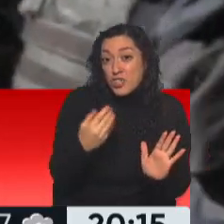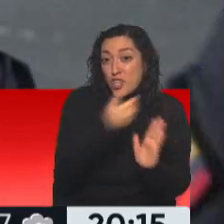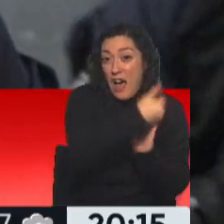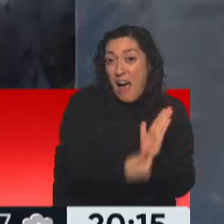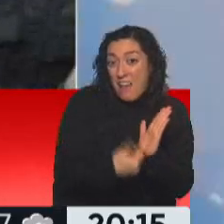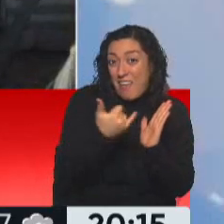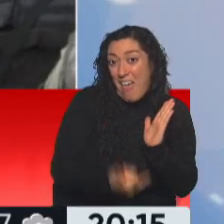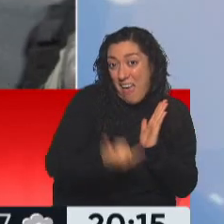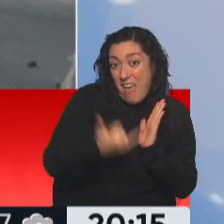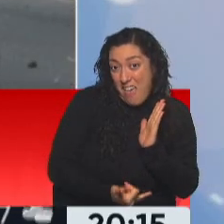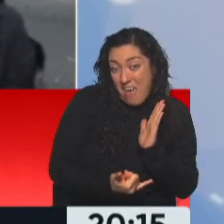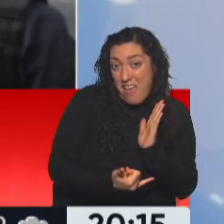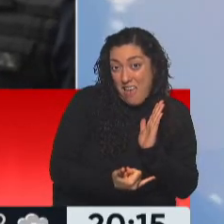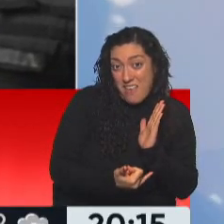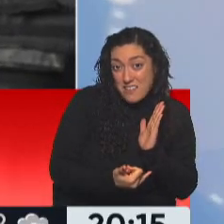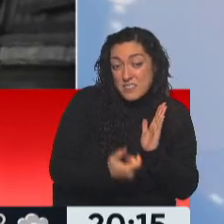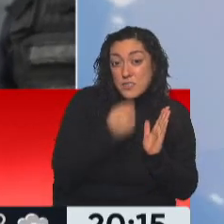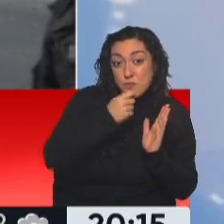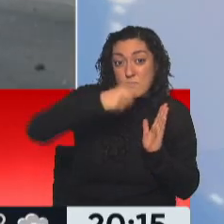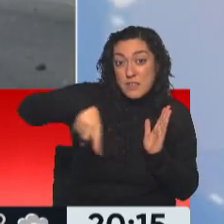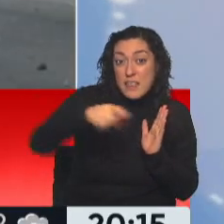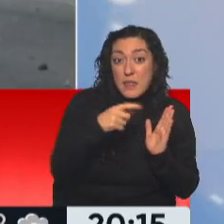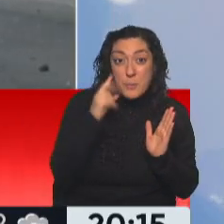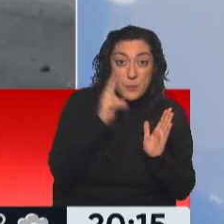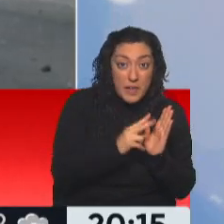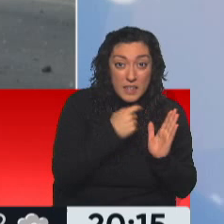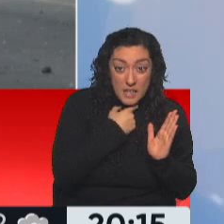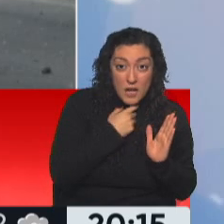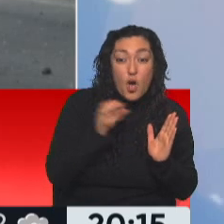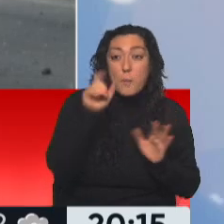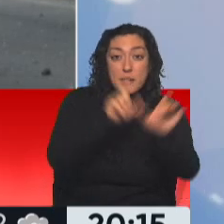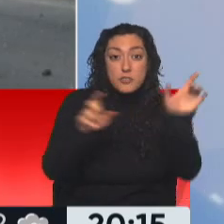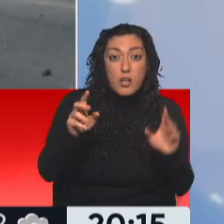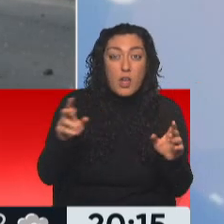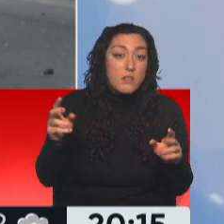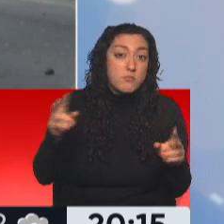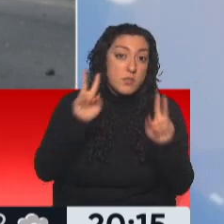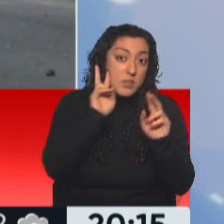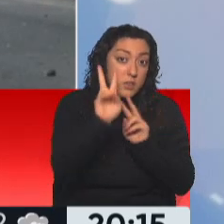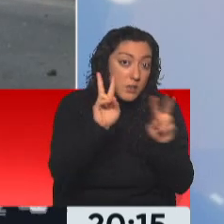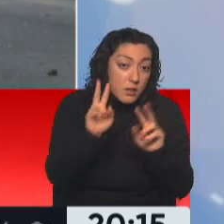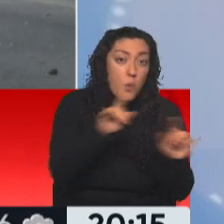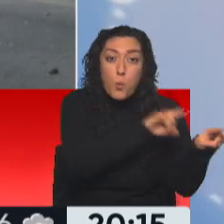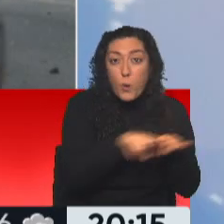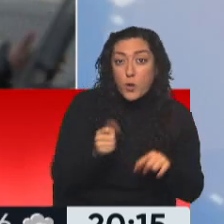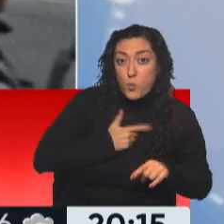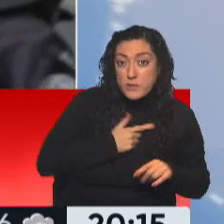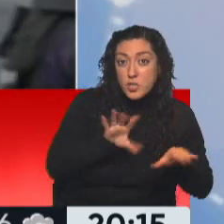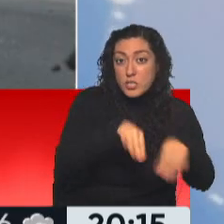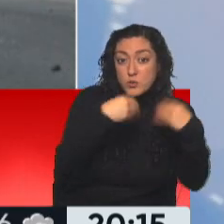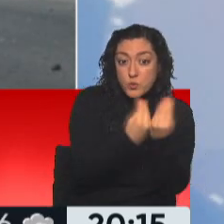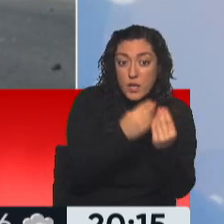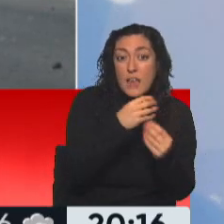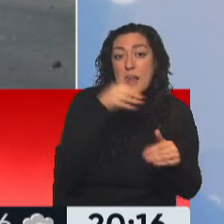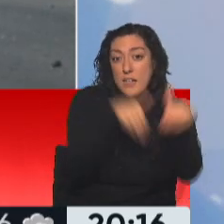las actas están registradas, y si las quieres ver, o cualquiera de tus oyentes las puedes ver, puede entrar en la página web de los resultados de